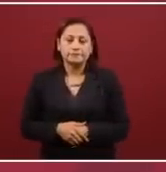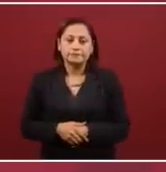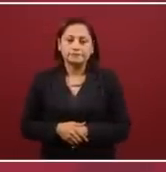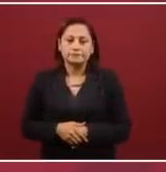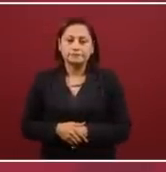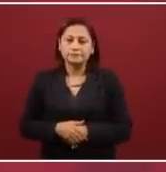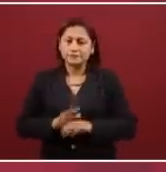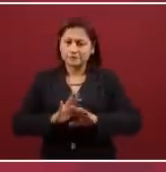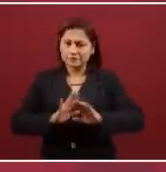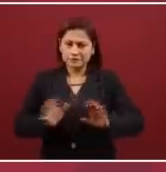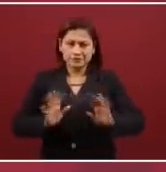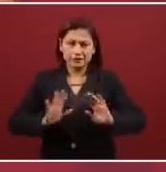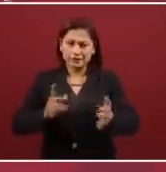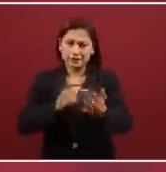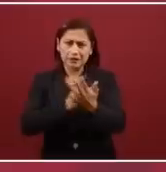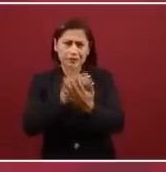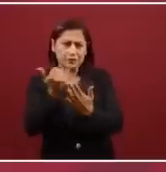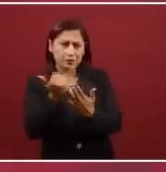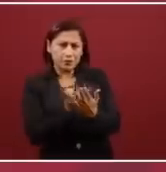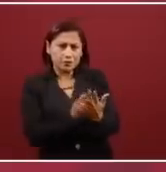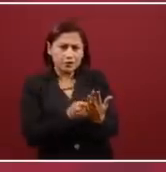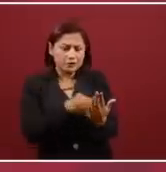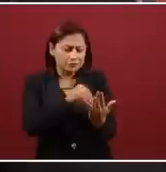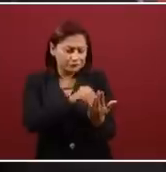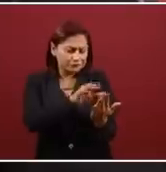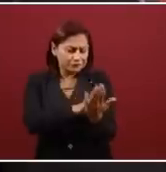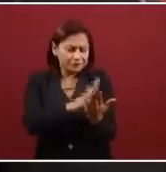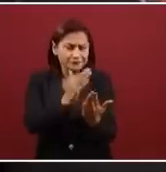hecho todo el negocio.